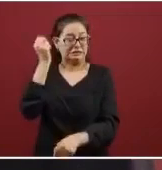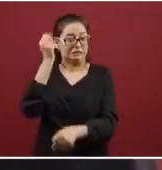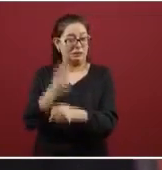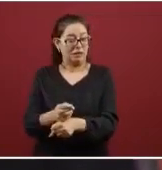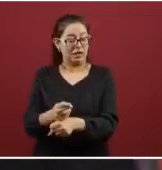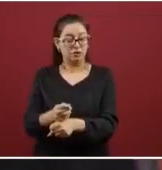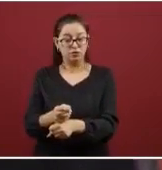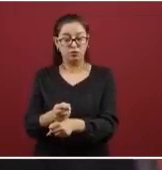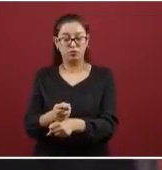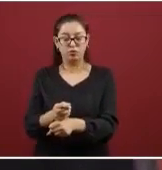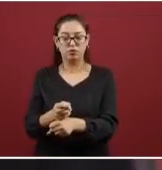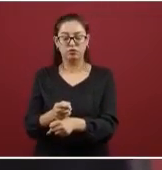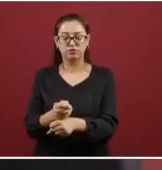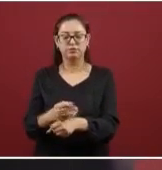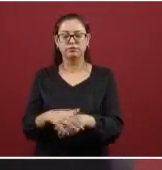temprano